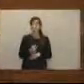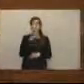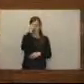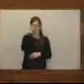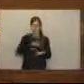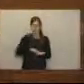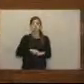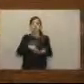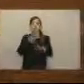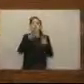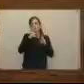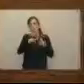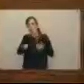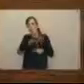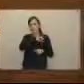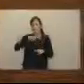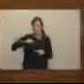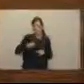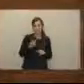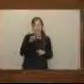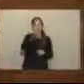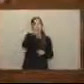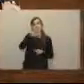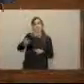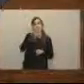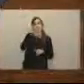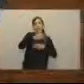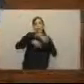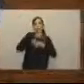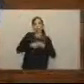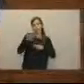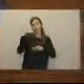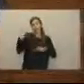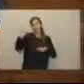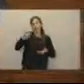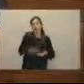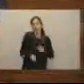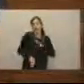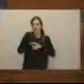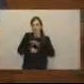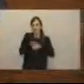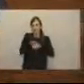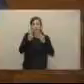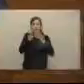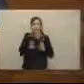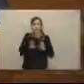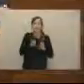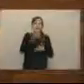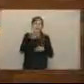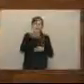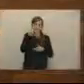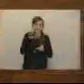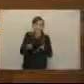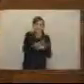como social que las personas mayores han hecho y están haciendo, bien de carácter altruista, como en muchos casos de soporte